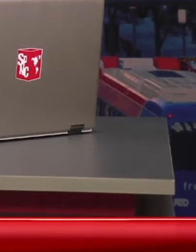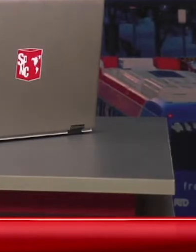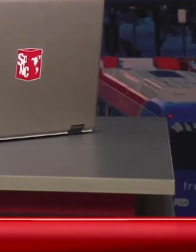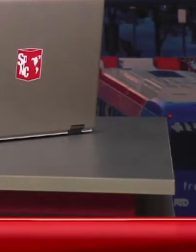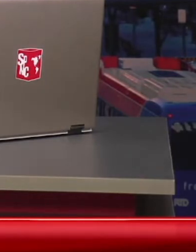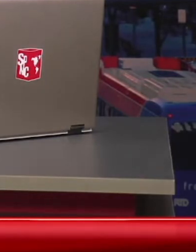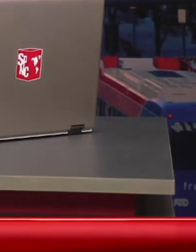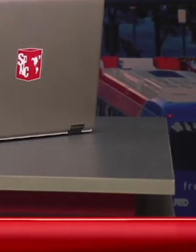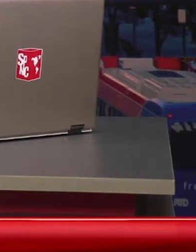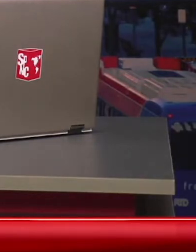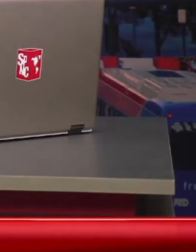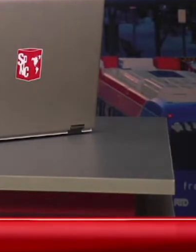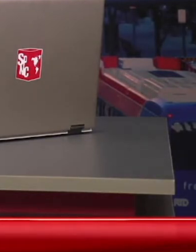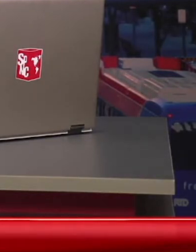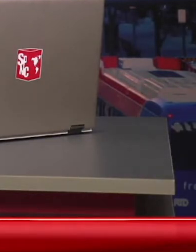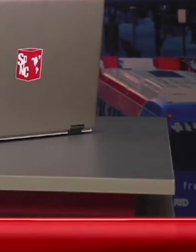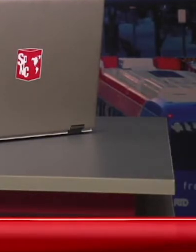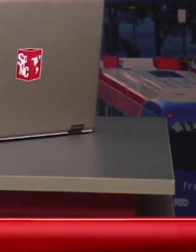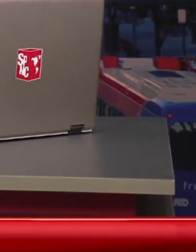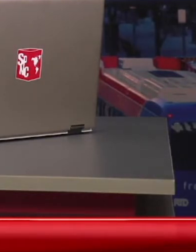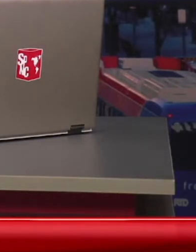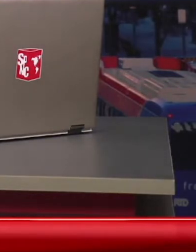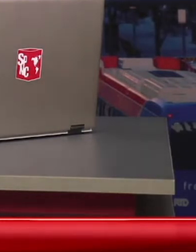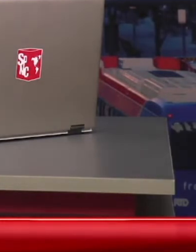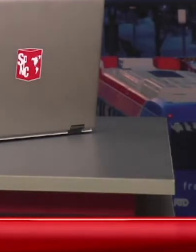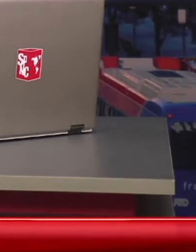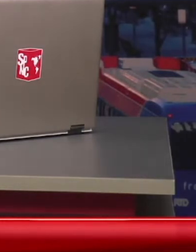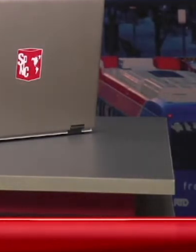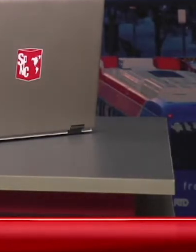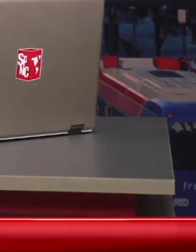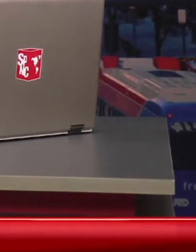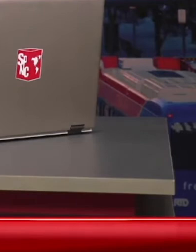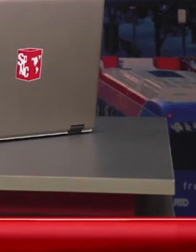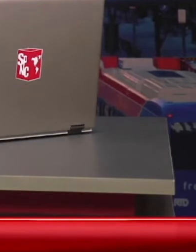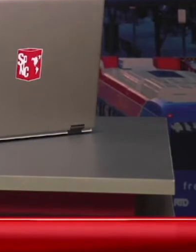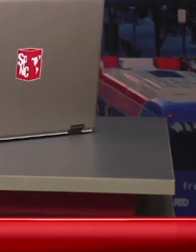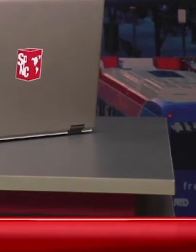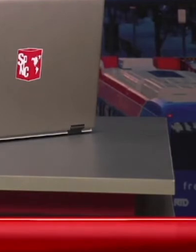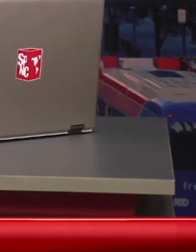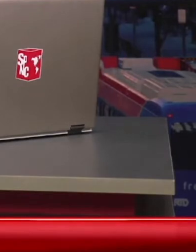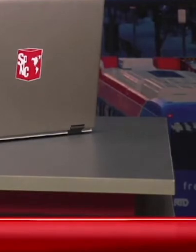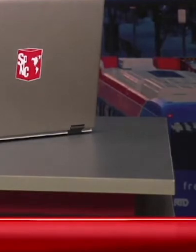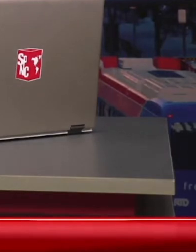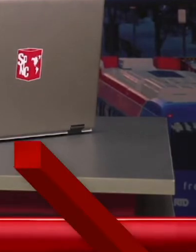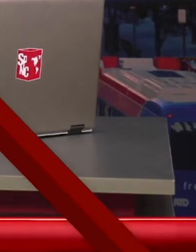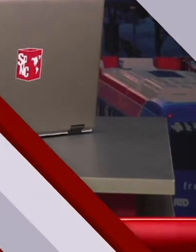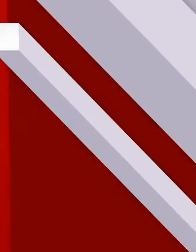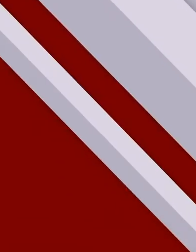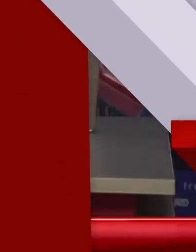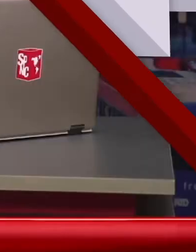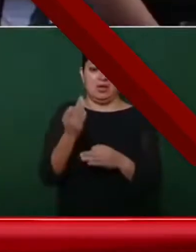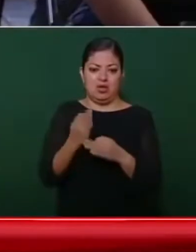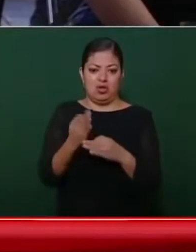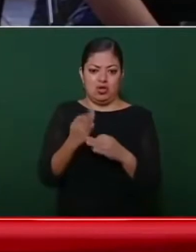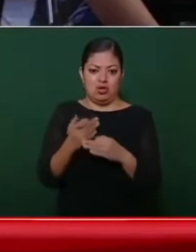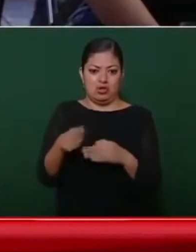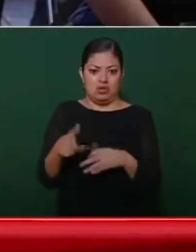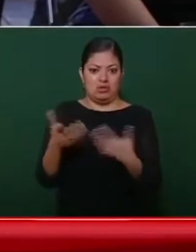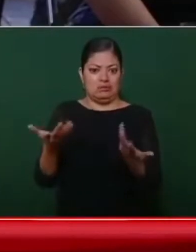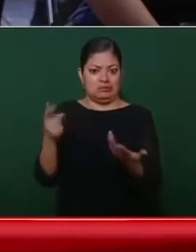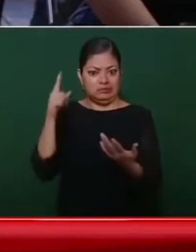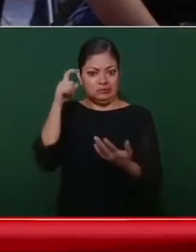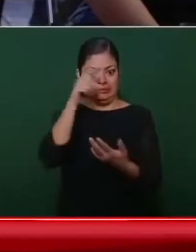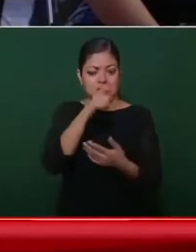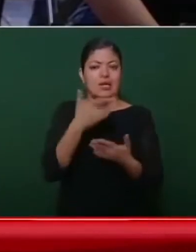la corrupción que imperaba en esos tiempos. Escuchemos al presidente Andrés Manuel López Obrador. Tema, ¿qué le